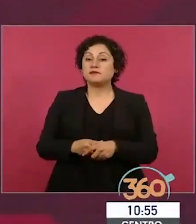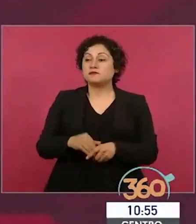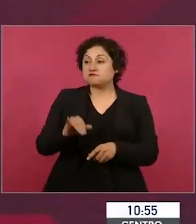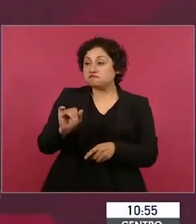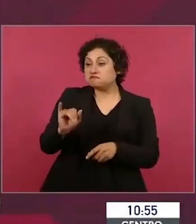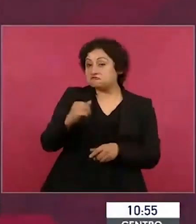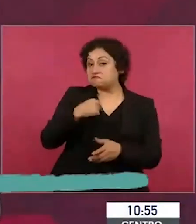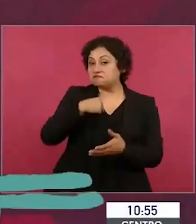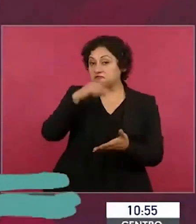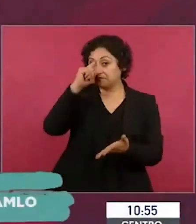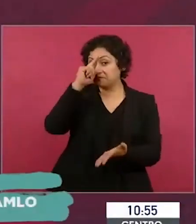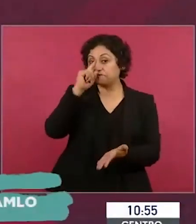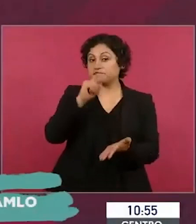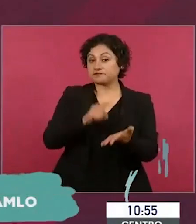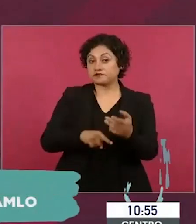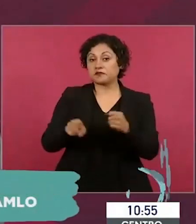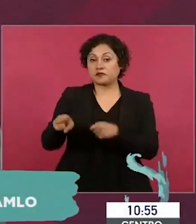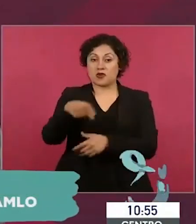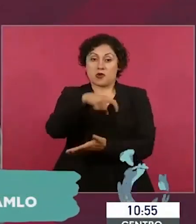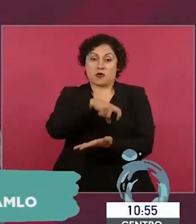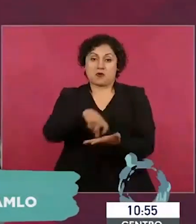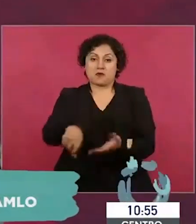una buena operación